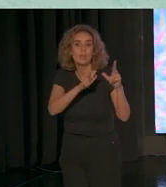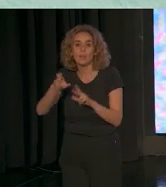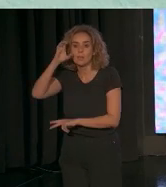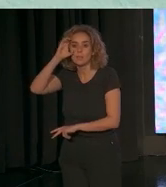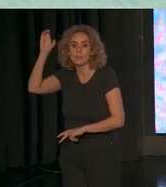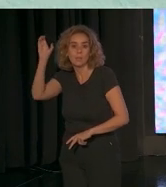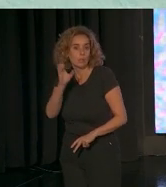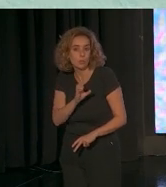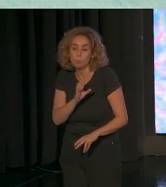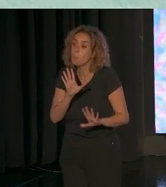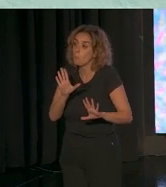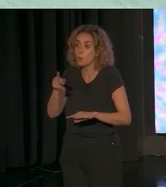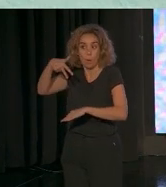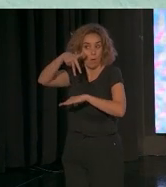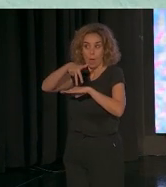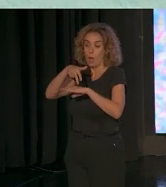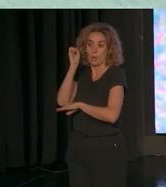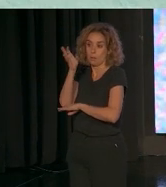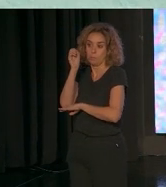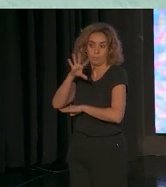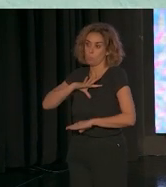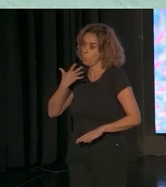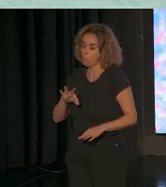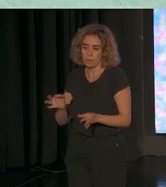podríais estar perfectamente a este otro lado de los focos.